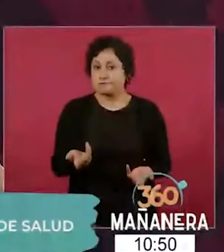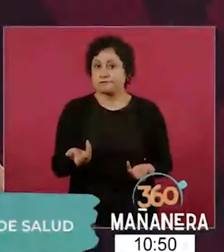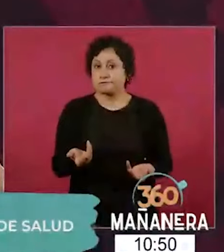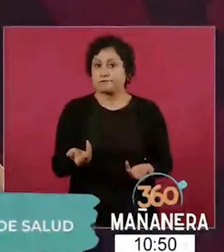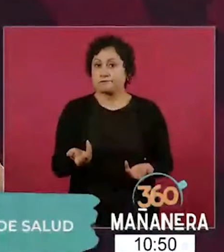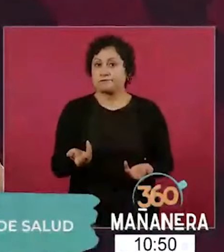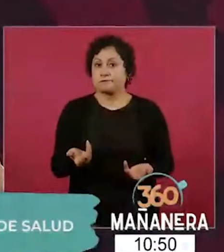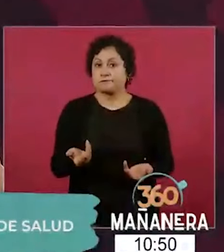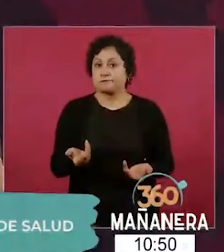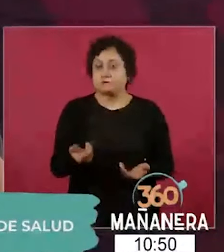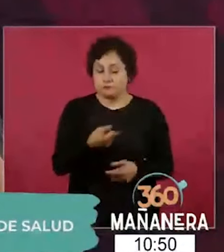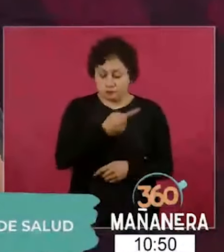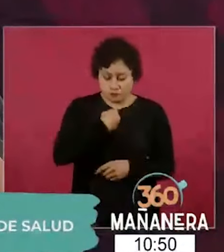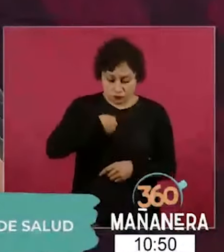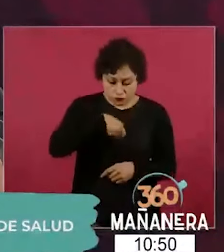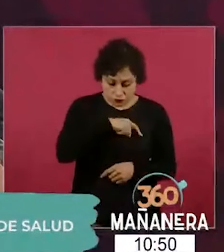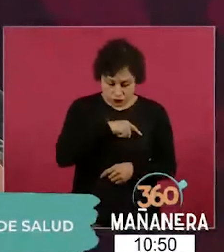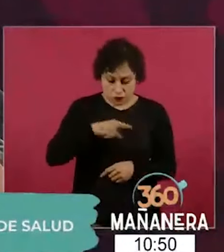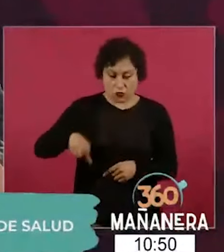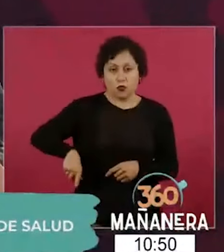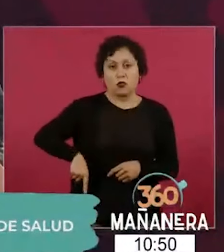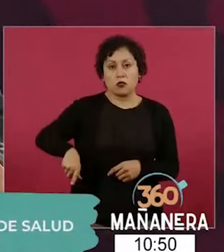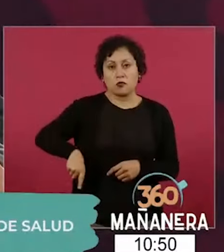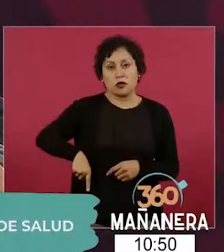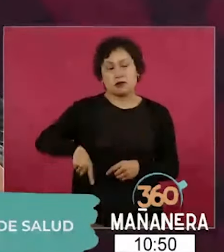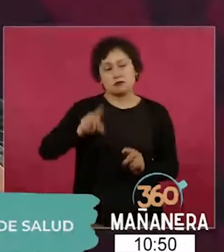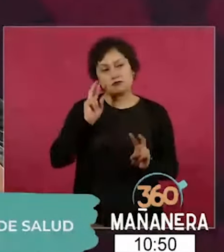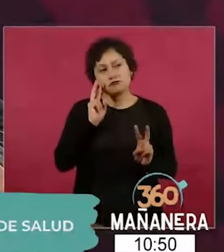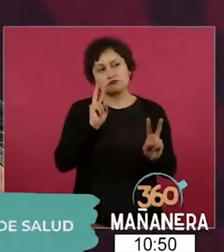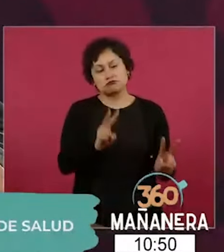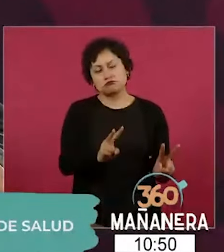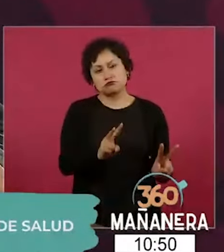las concebimos como derechos,